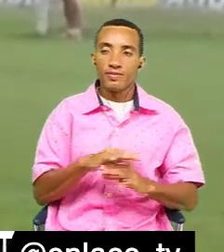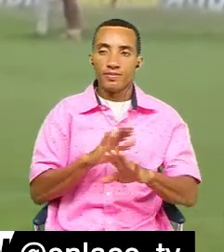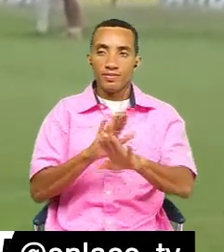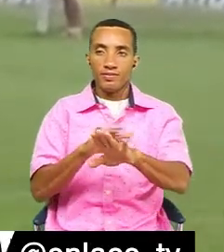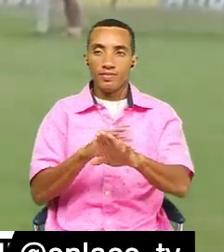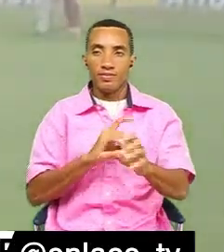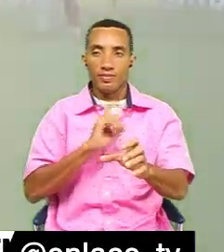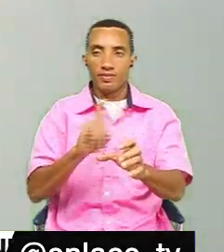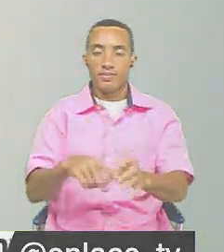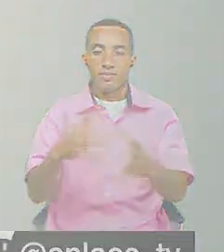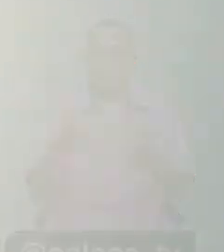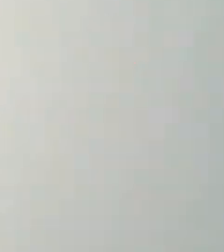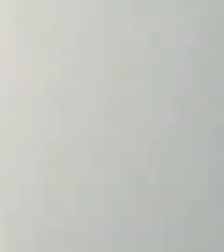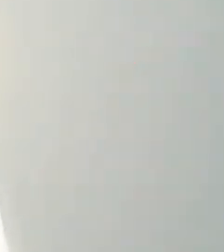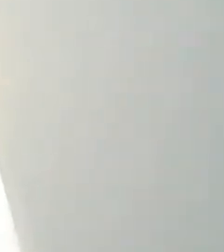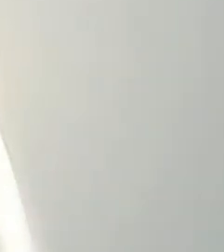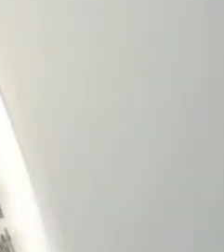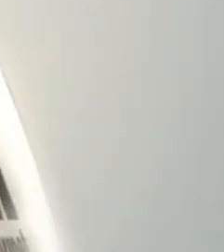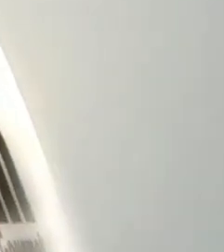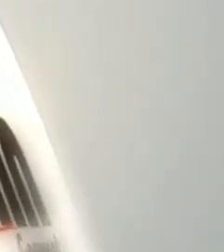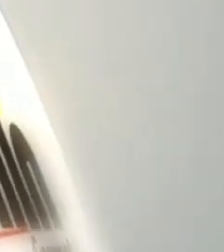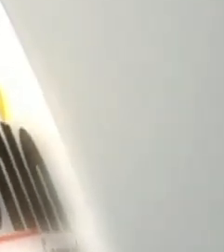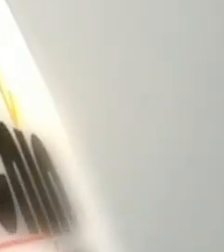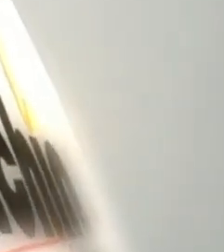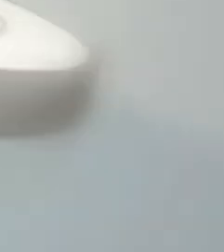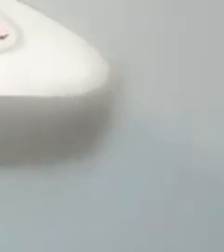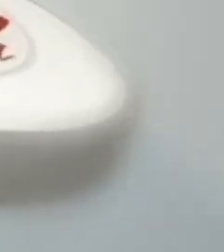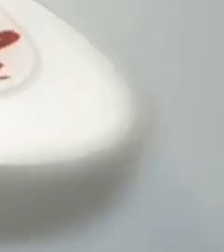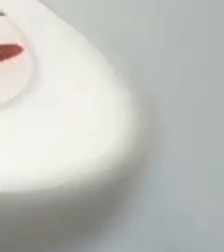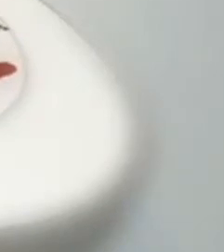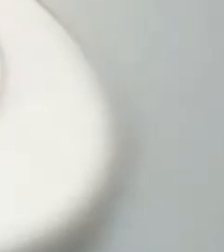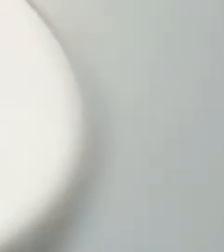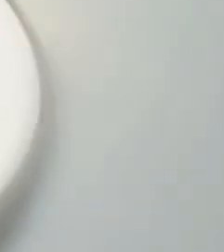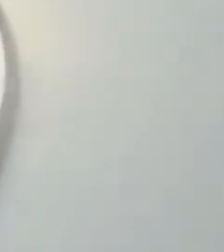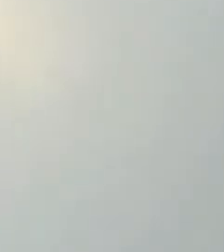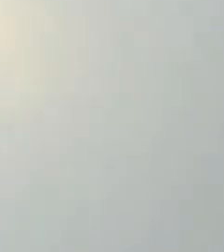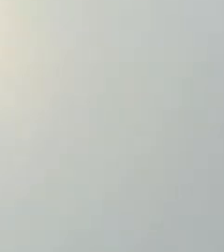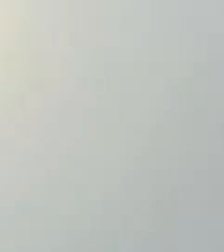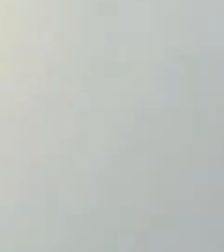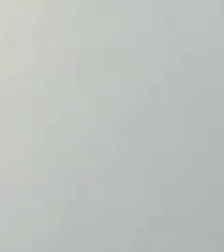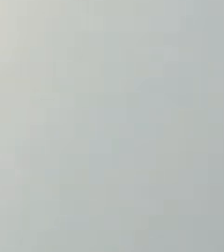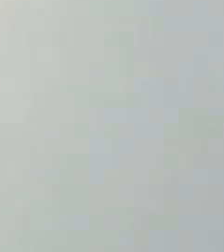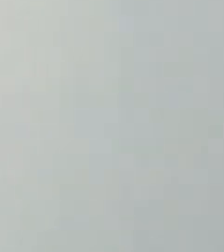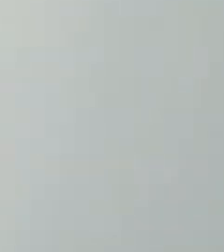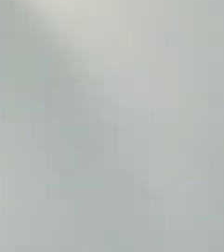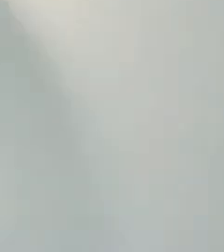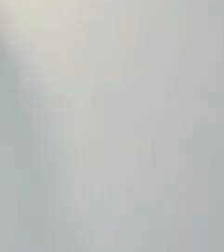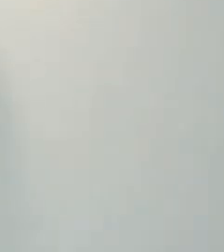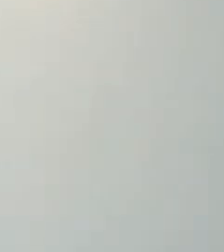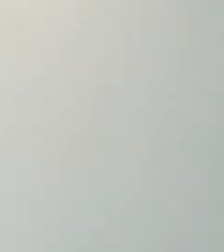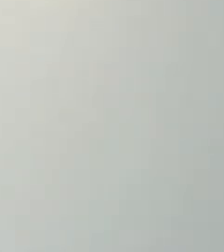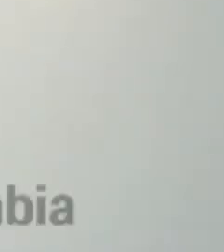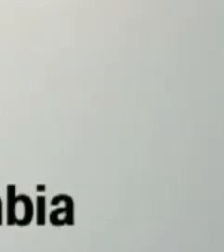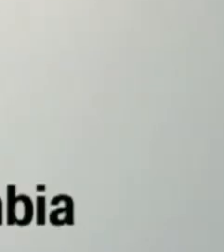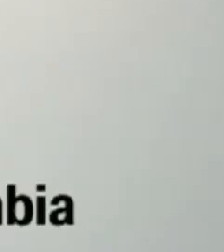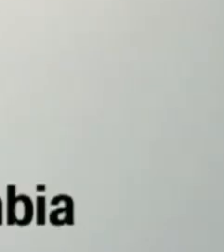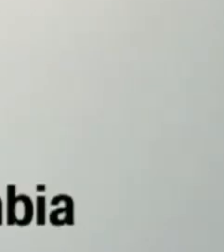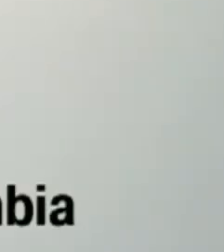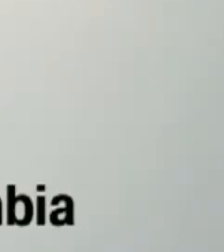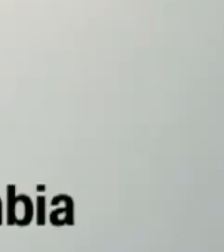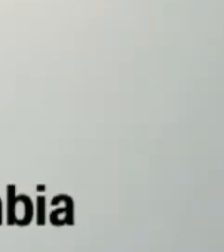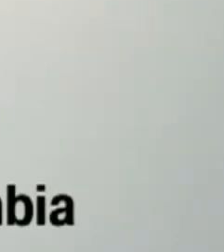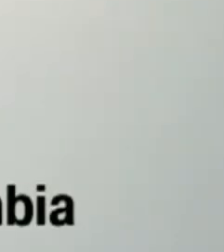playoffs. Hasta aquí los deportes, con el patrocinio de Restaurante El Machín Gourmet, ahora en su nueva sede en el barrio